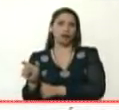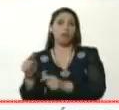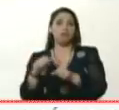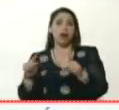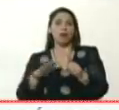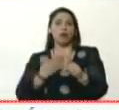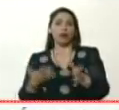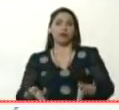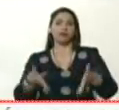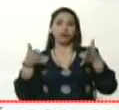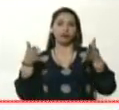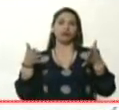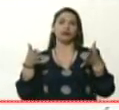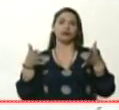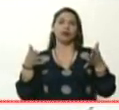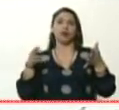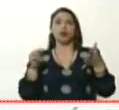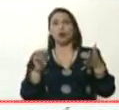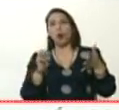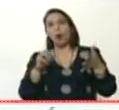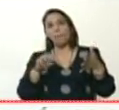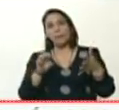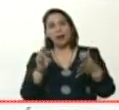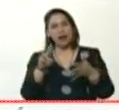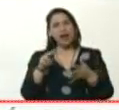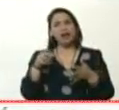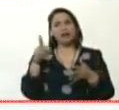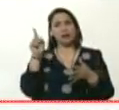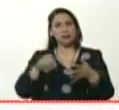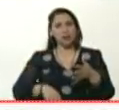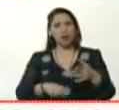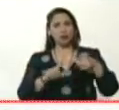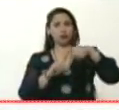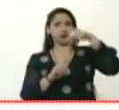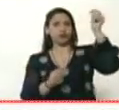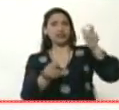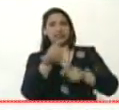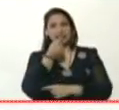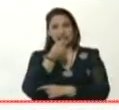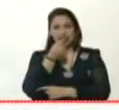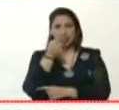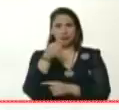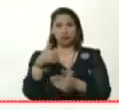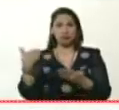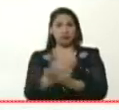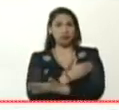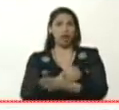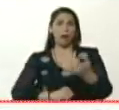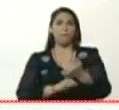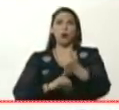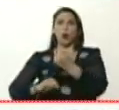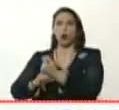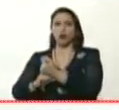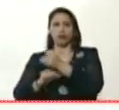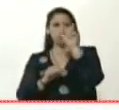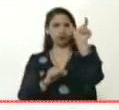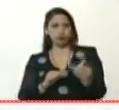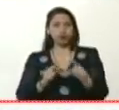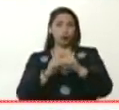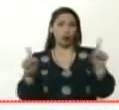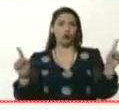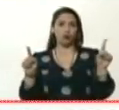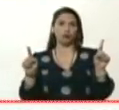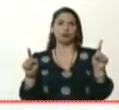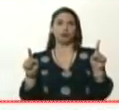a Salas Romero. Los copellanos le quitaron el apoyo a, después de los laxos,